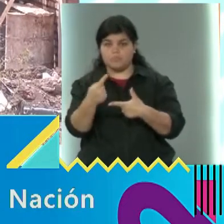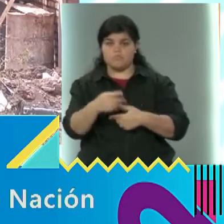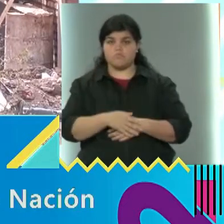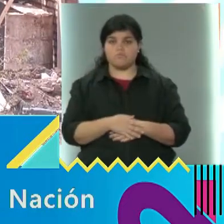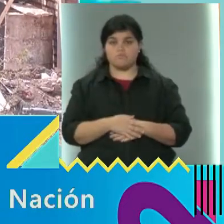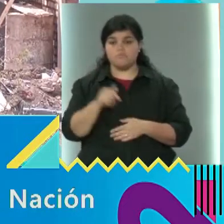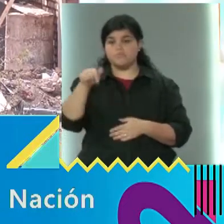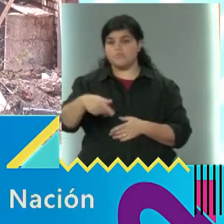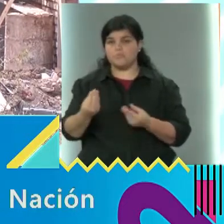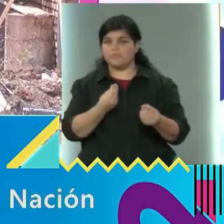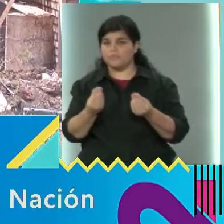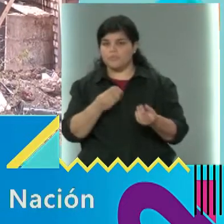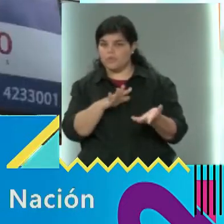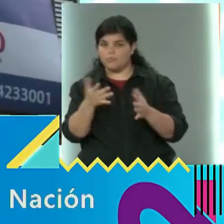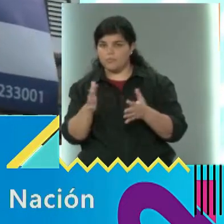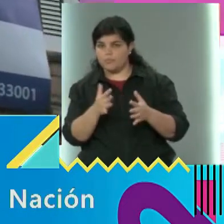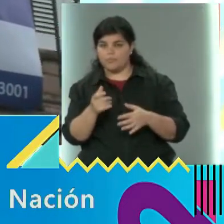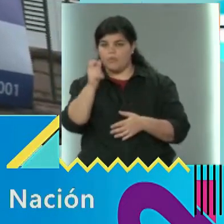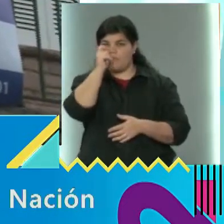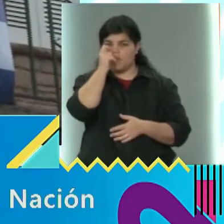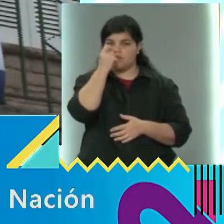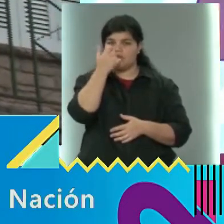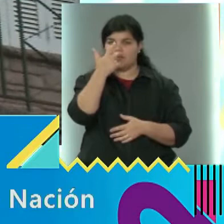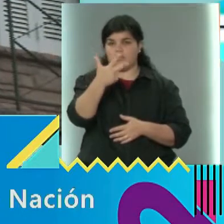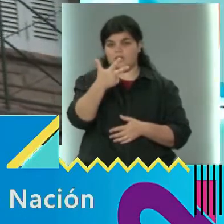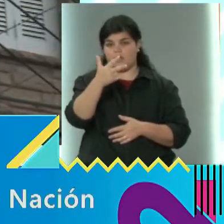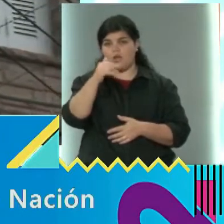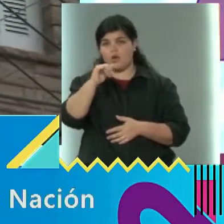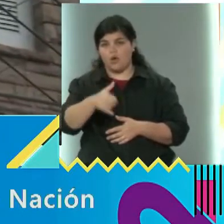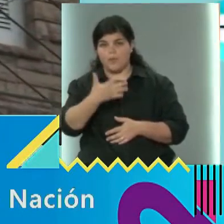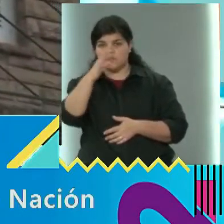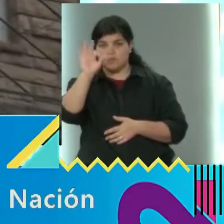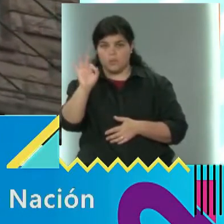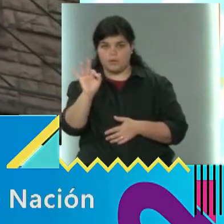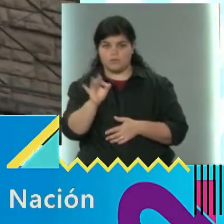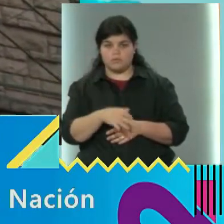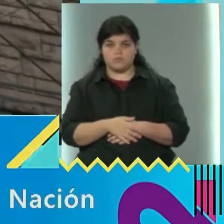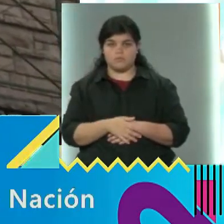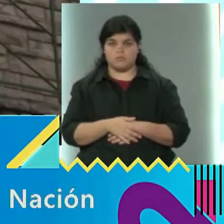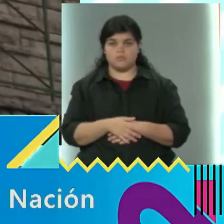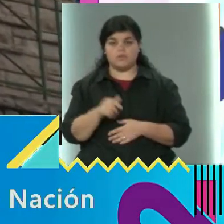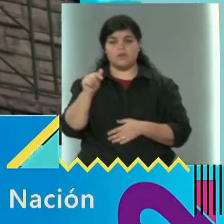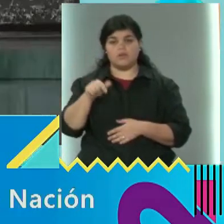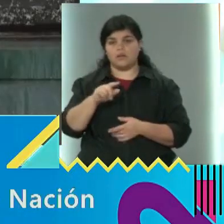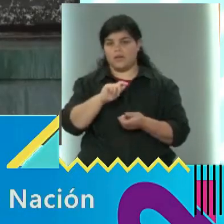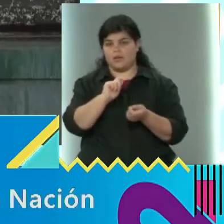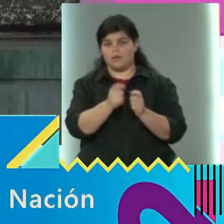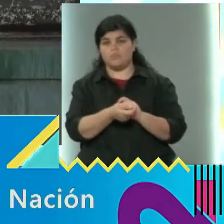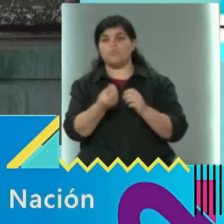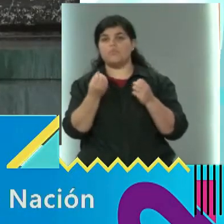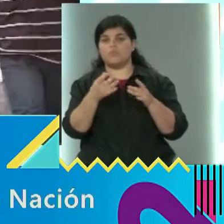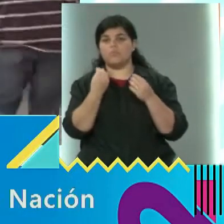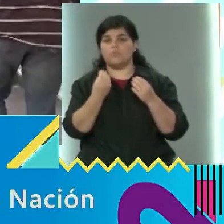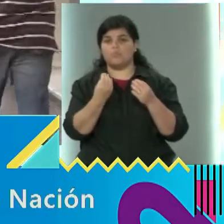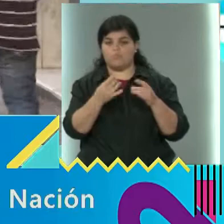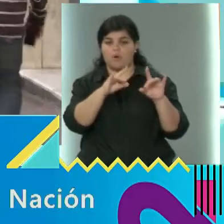en 23,50 aproximadamente. Y la variación que ha tenido, por ejemplo, esto sale por la página de